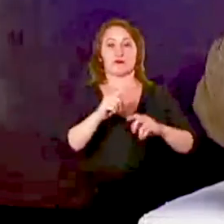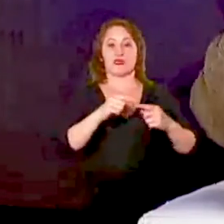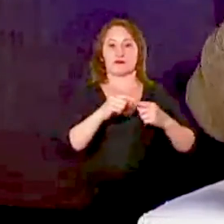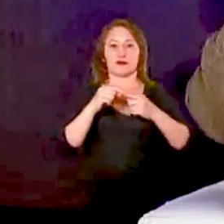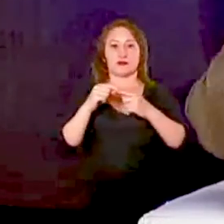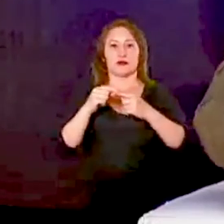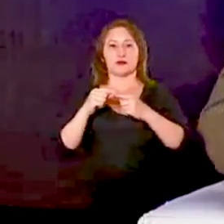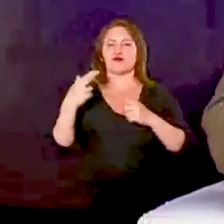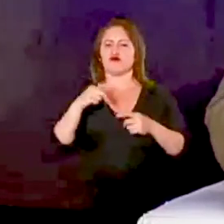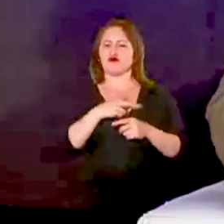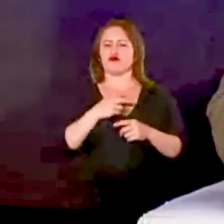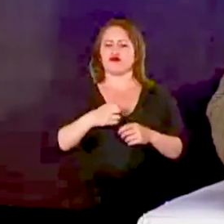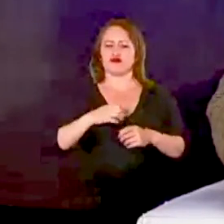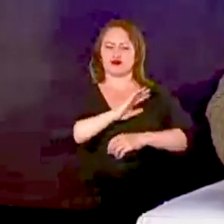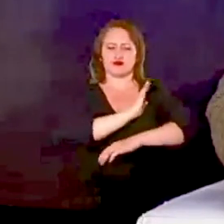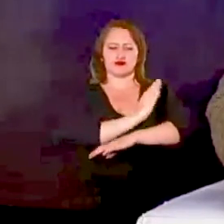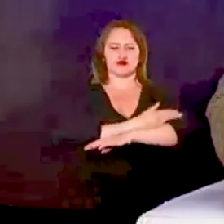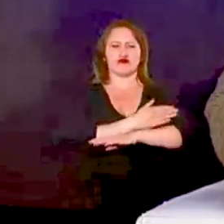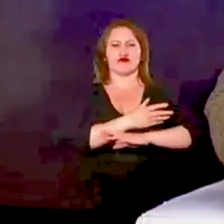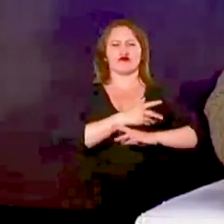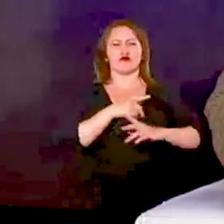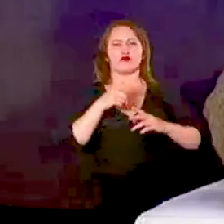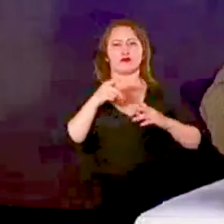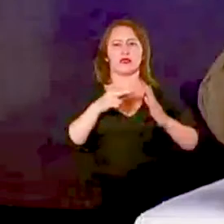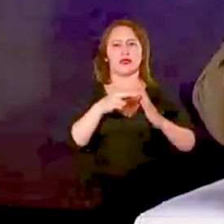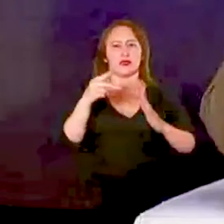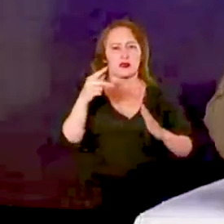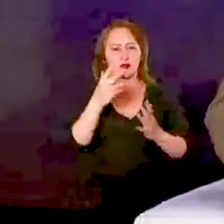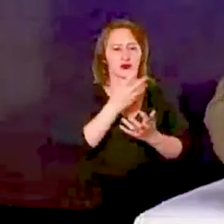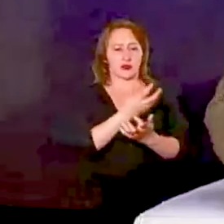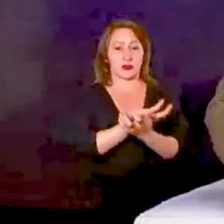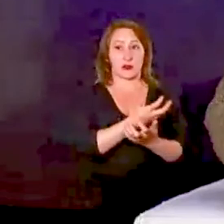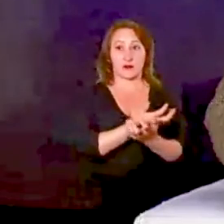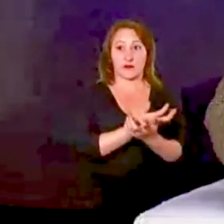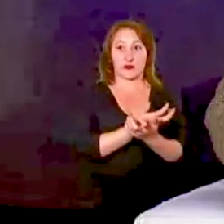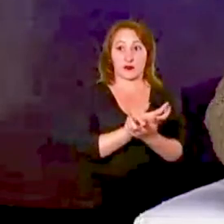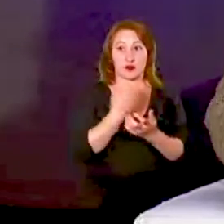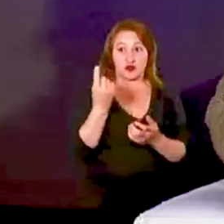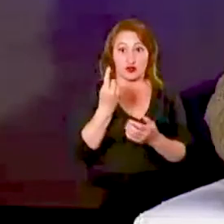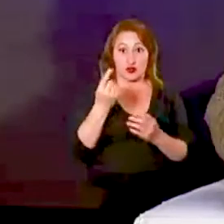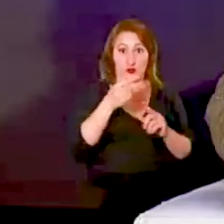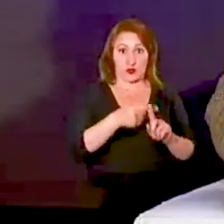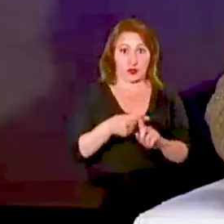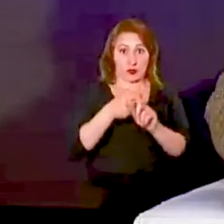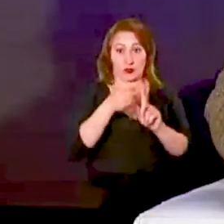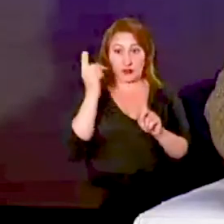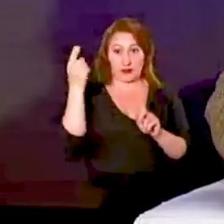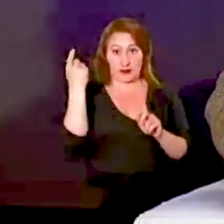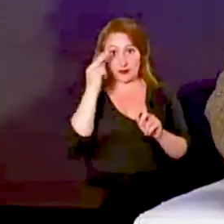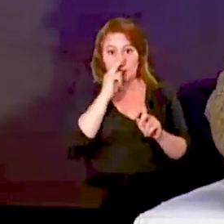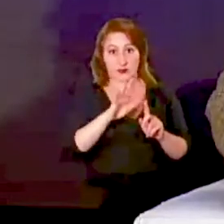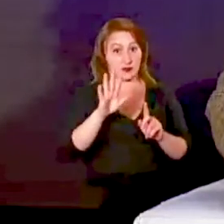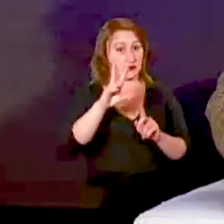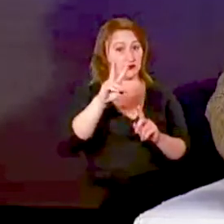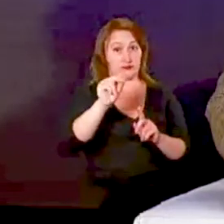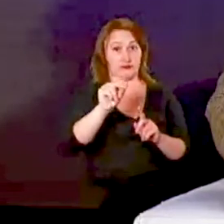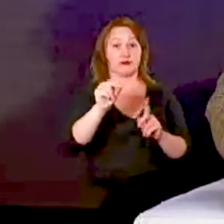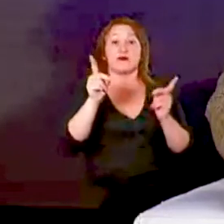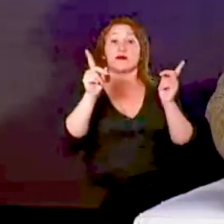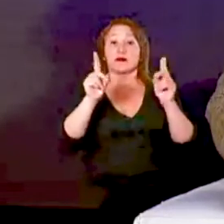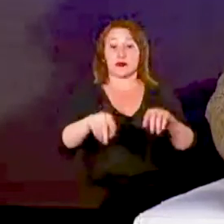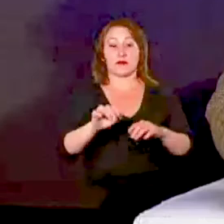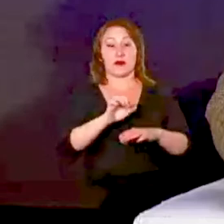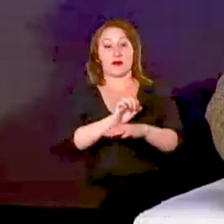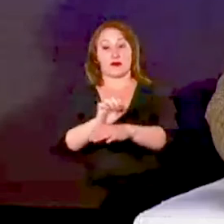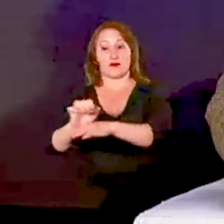el brazo técnico-científico de no solo de la Procuraduría General de la Nación, sino de las